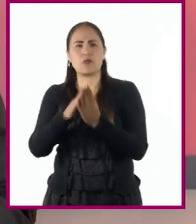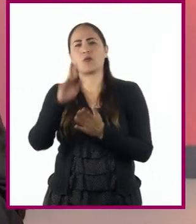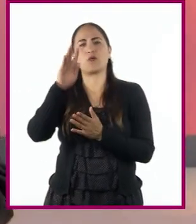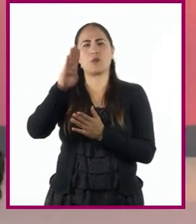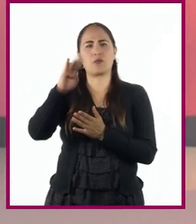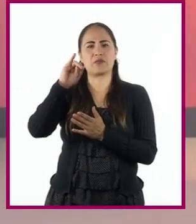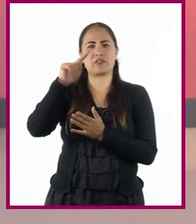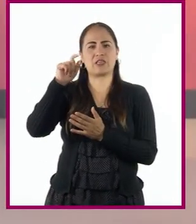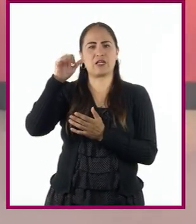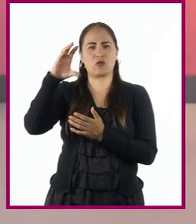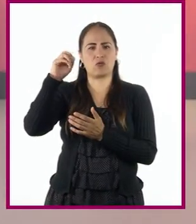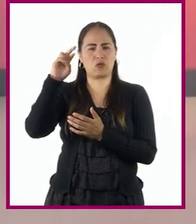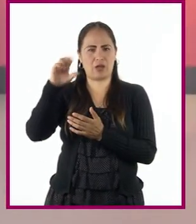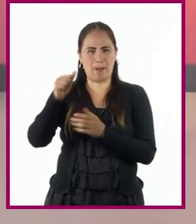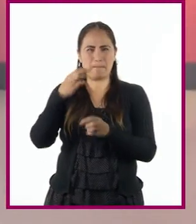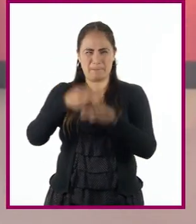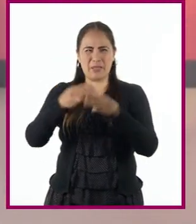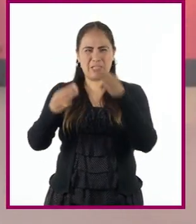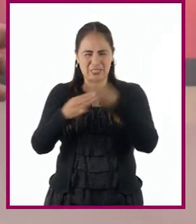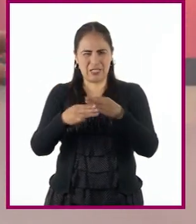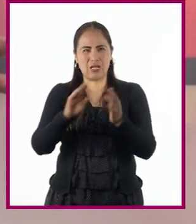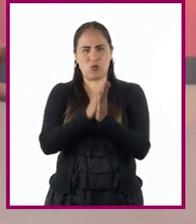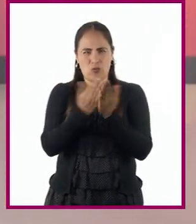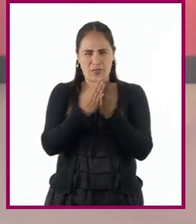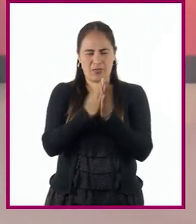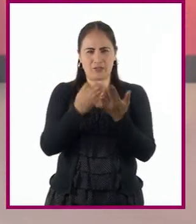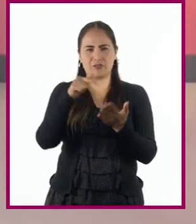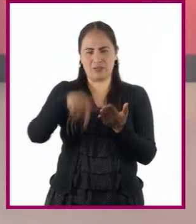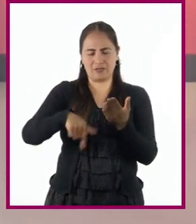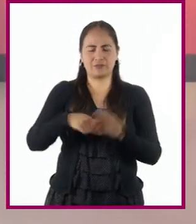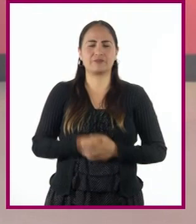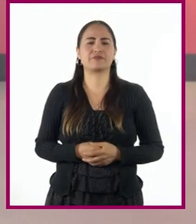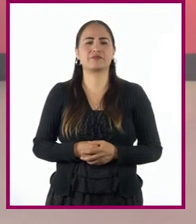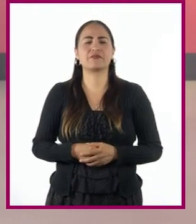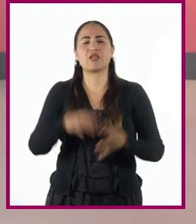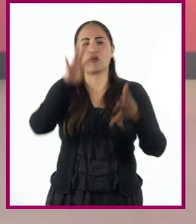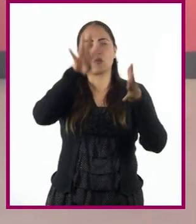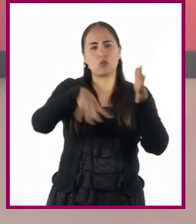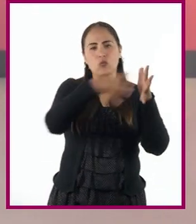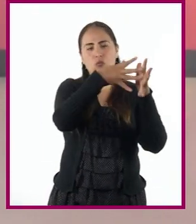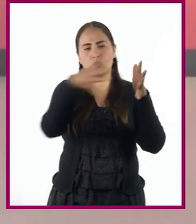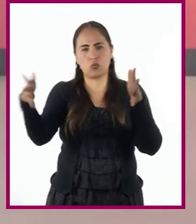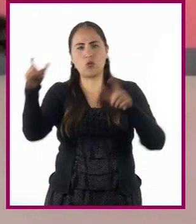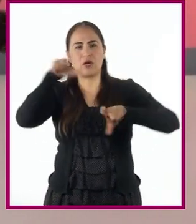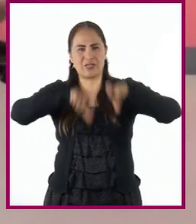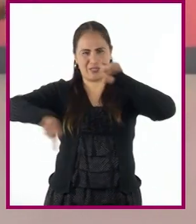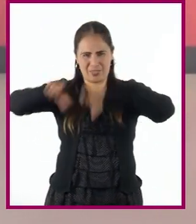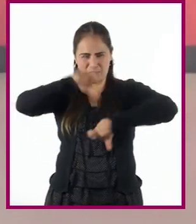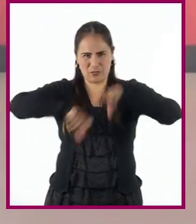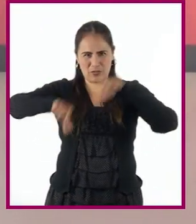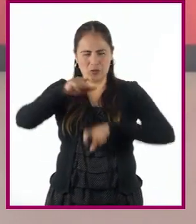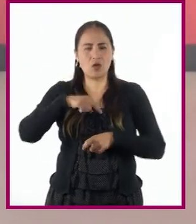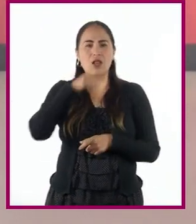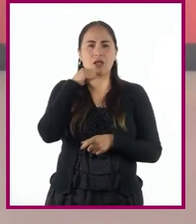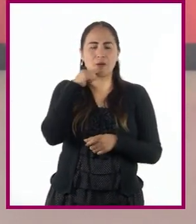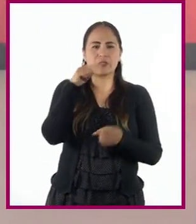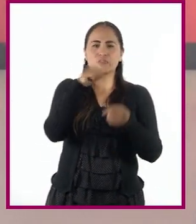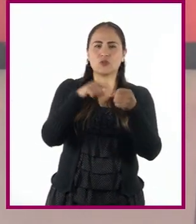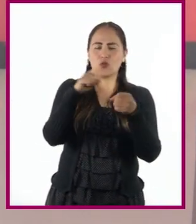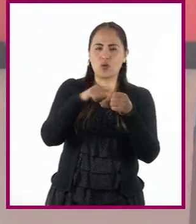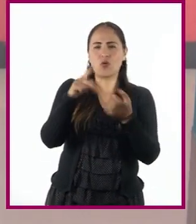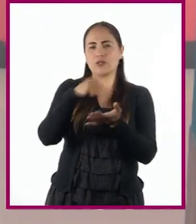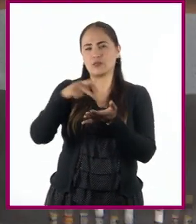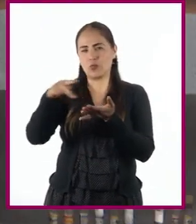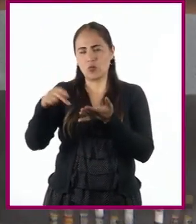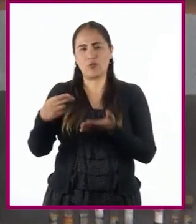su libreta de la asignatura, libro de texto de Ciencias 3, tabla periódica de los elementos químicos, lápiz, colores y